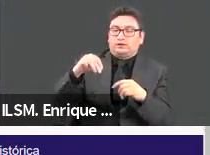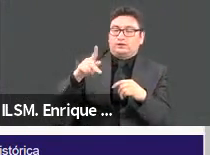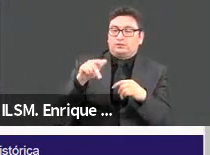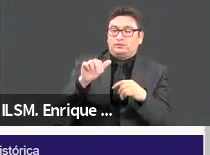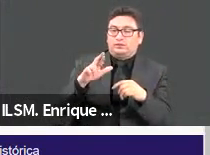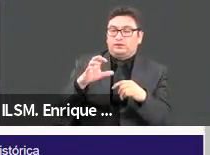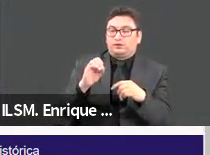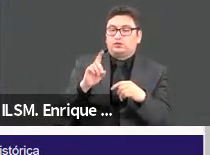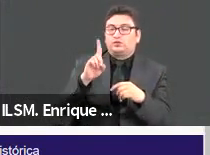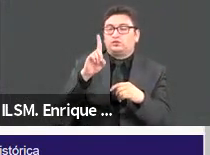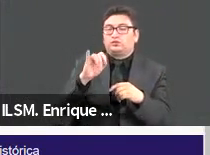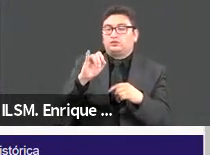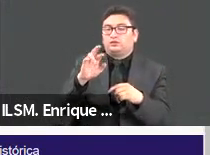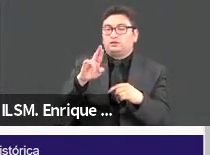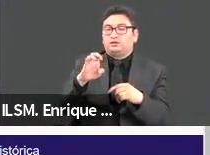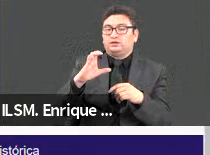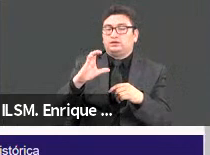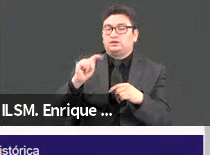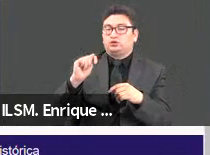directo.